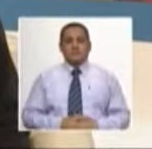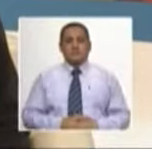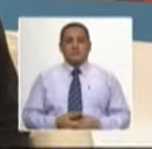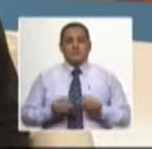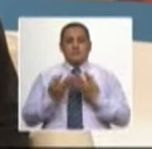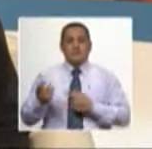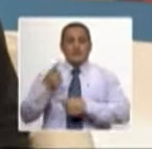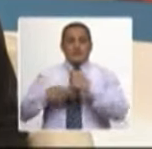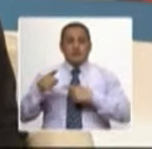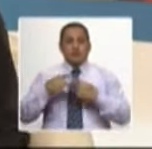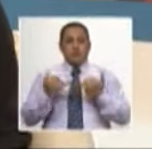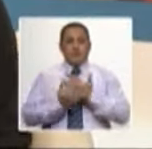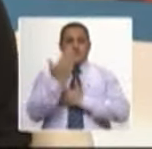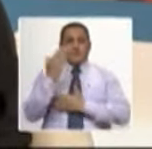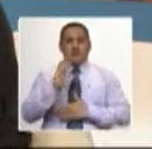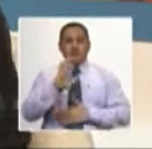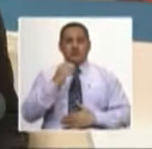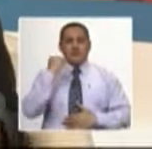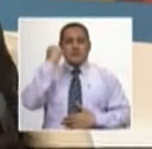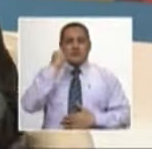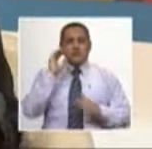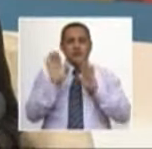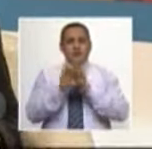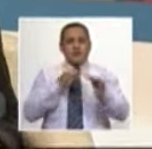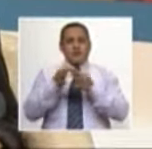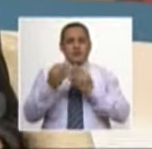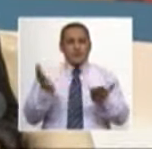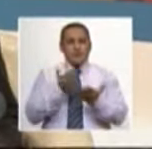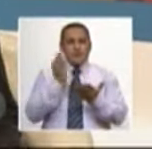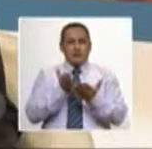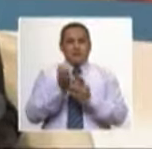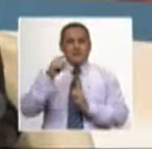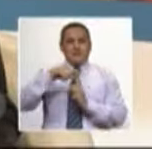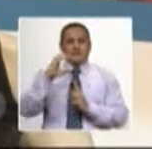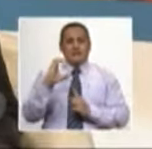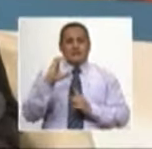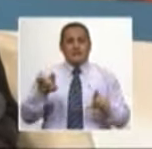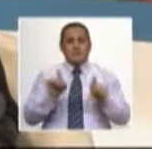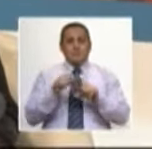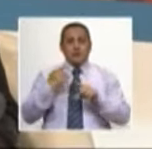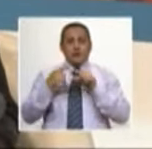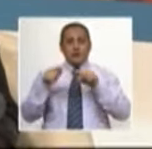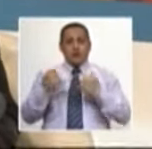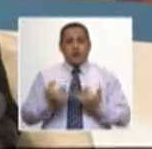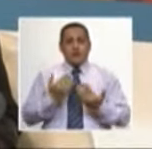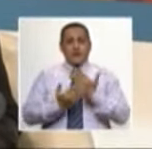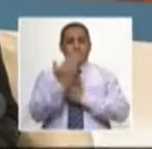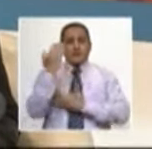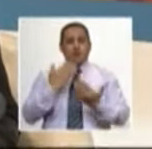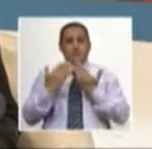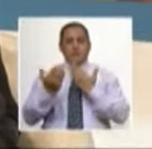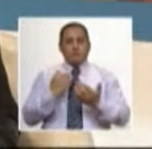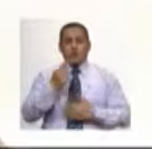Estamos ya de regreso esta mañana en Tus Derechos conversando acerca de las publicaciones del Tribunal Constitucional. Para ello nos acompaña esta mañana el doctor